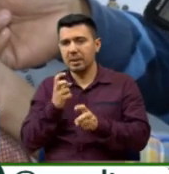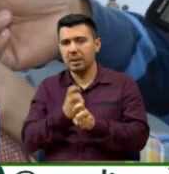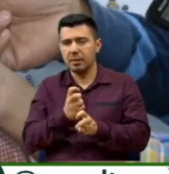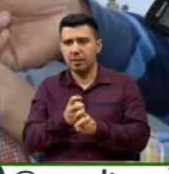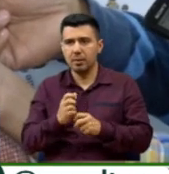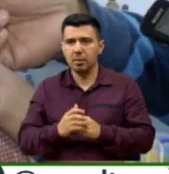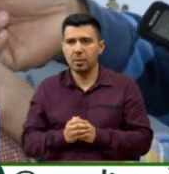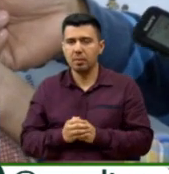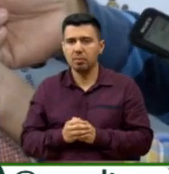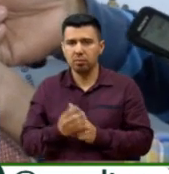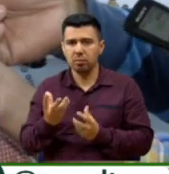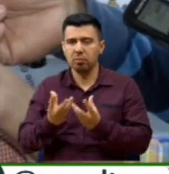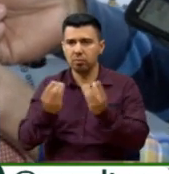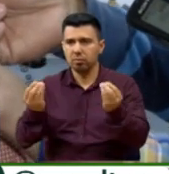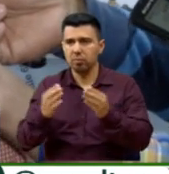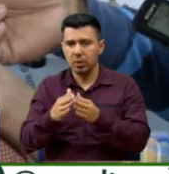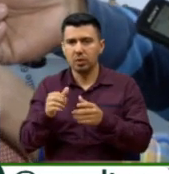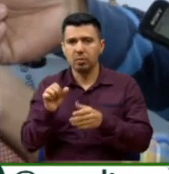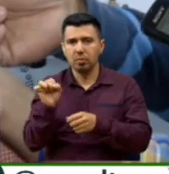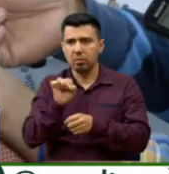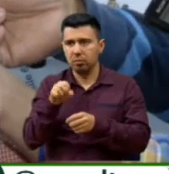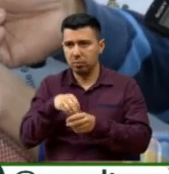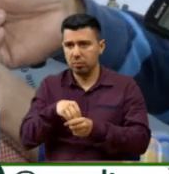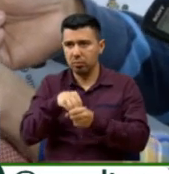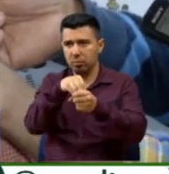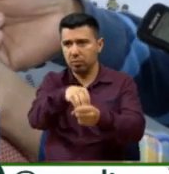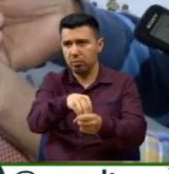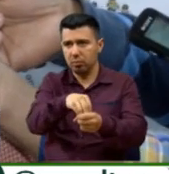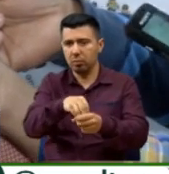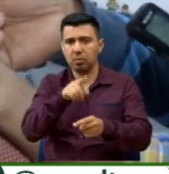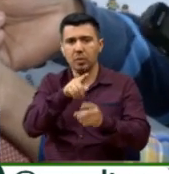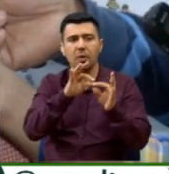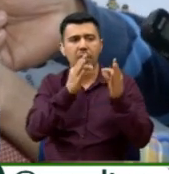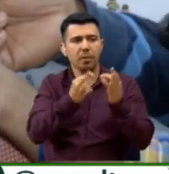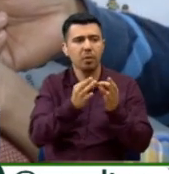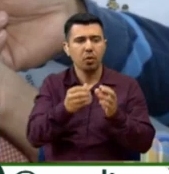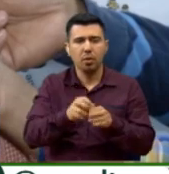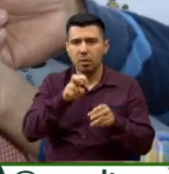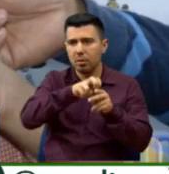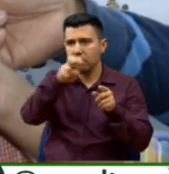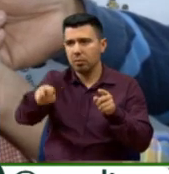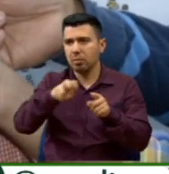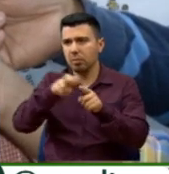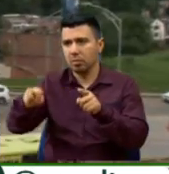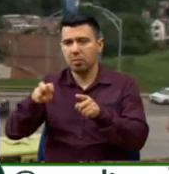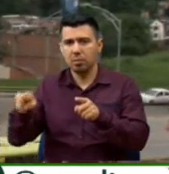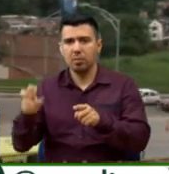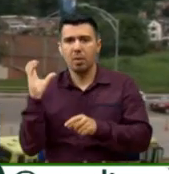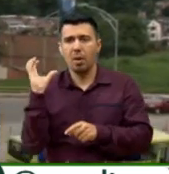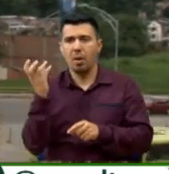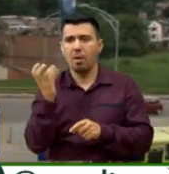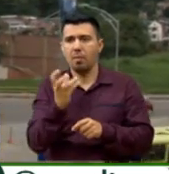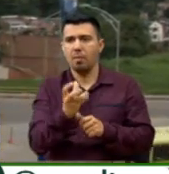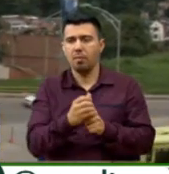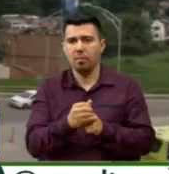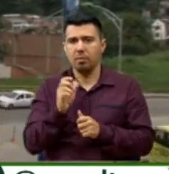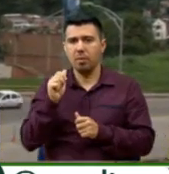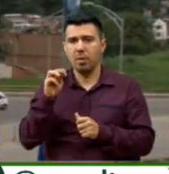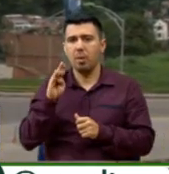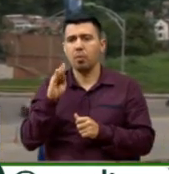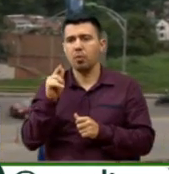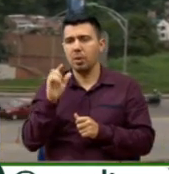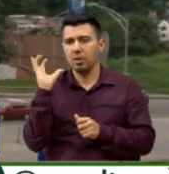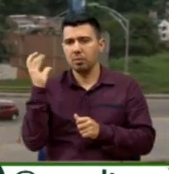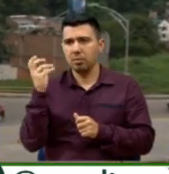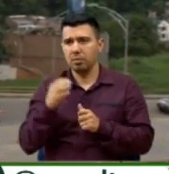dificultades, los van a transportar a donde familiares cercanos. Por medio de ambulancias. Para evitar robos en